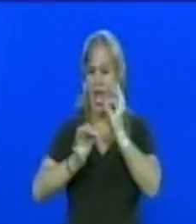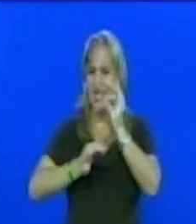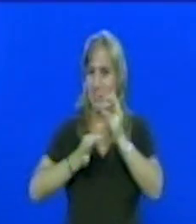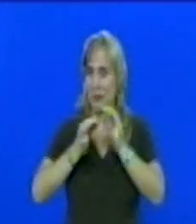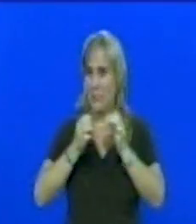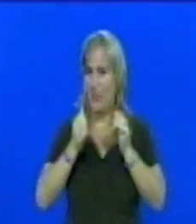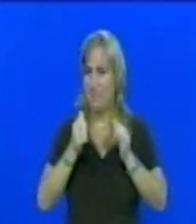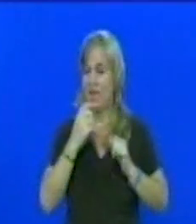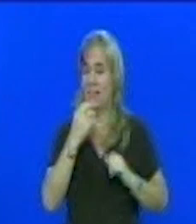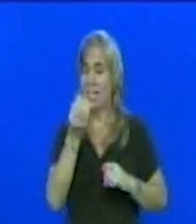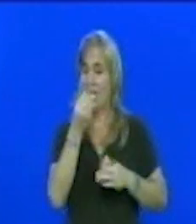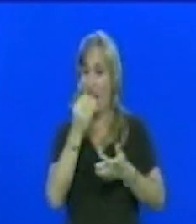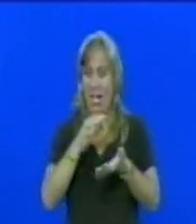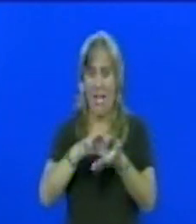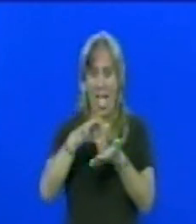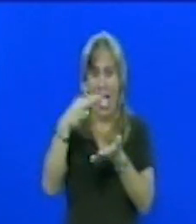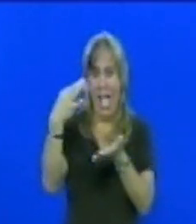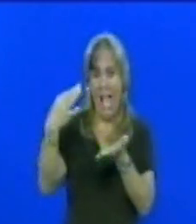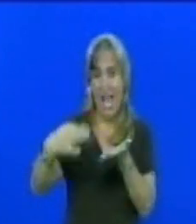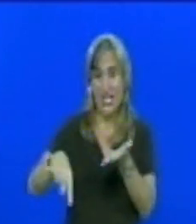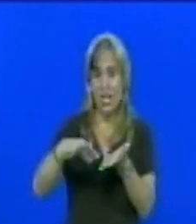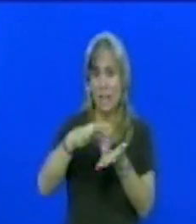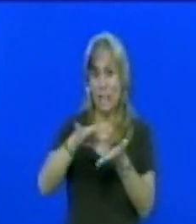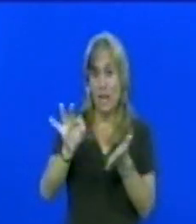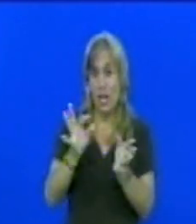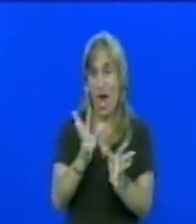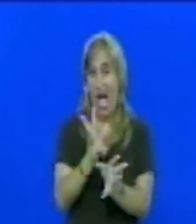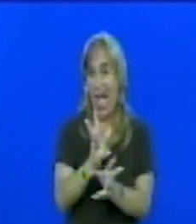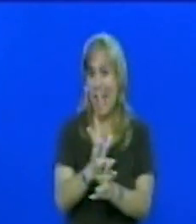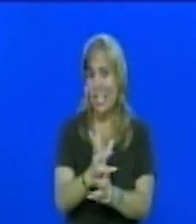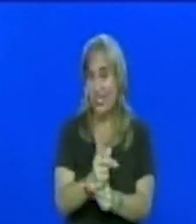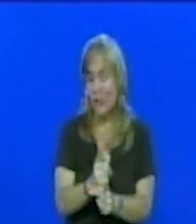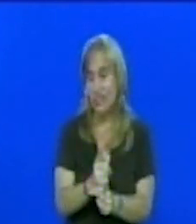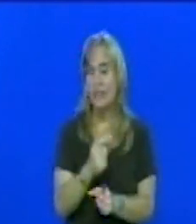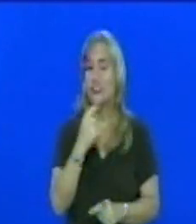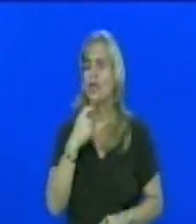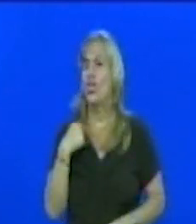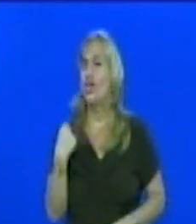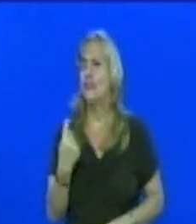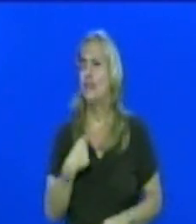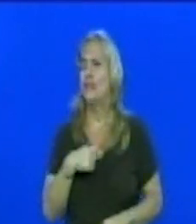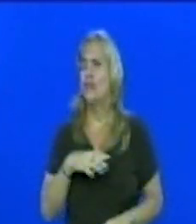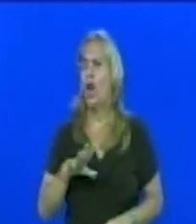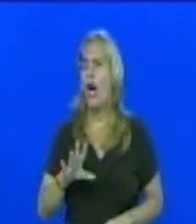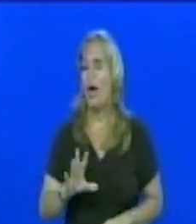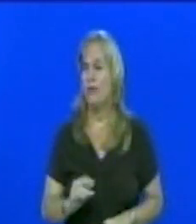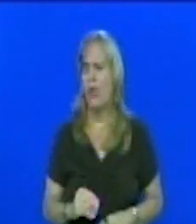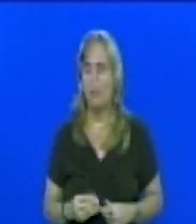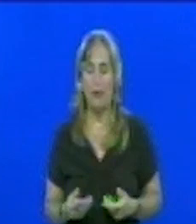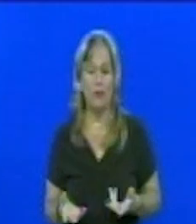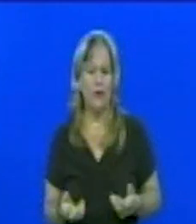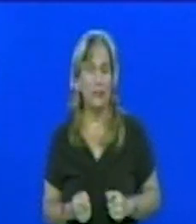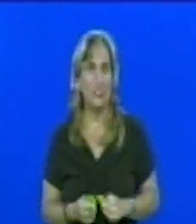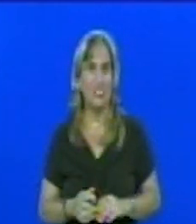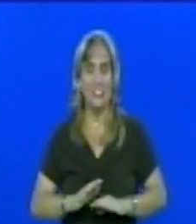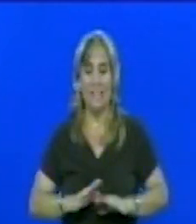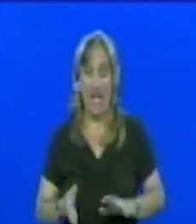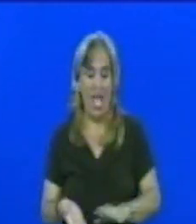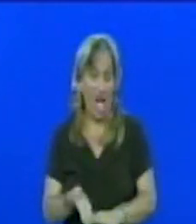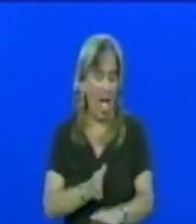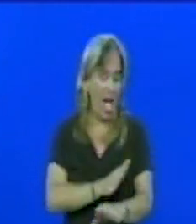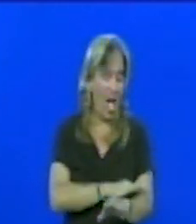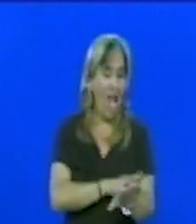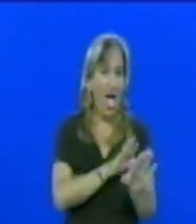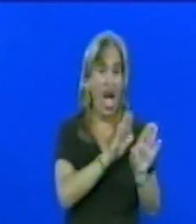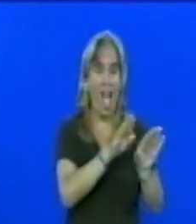en el tema de la roca nosotros como había explicado ya hoy nosotros teníamos el adelanto ya de 4